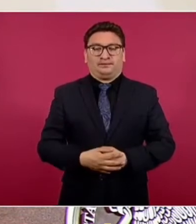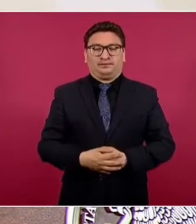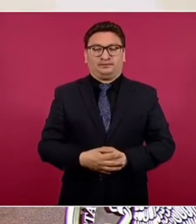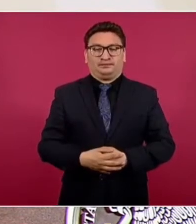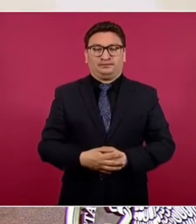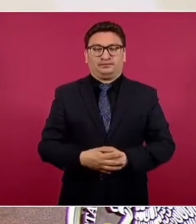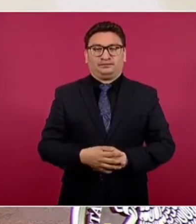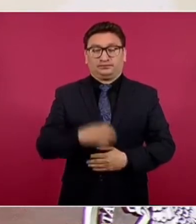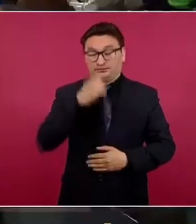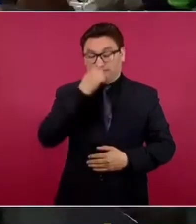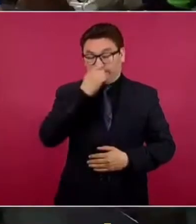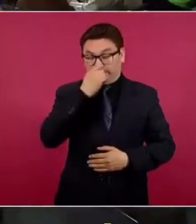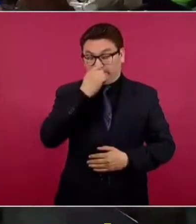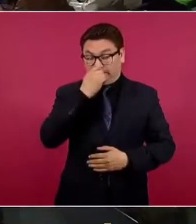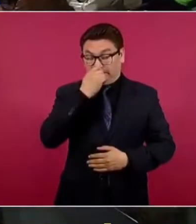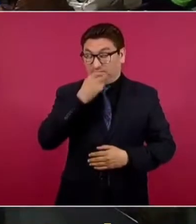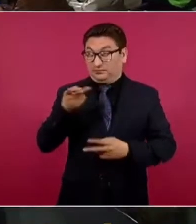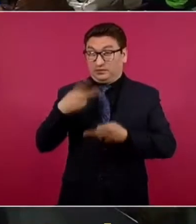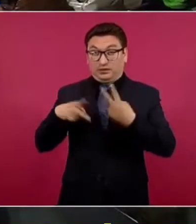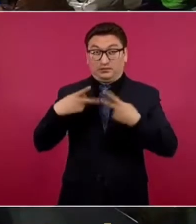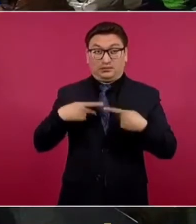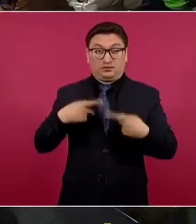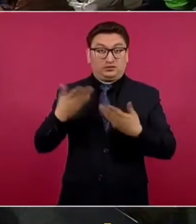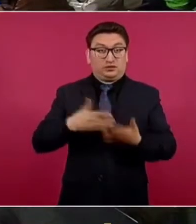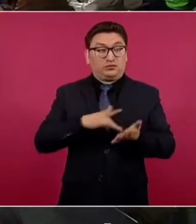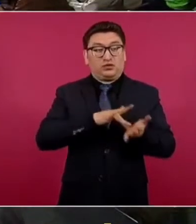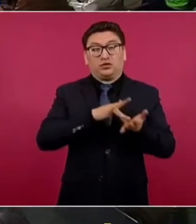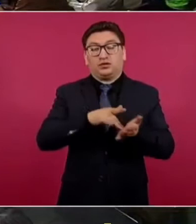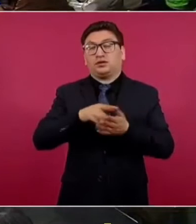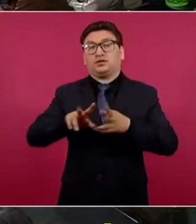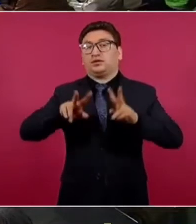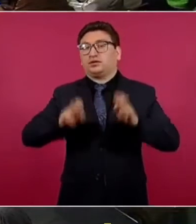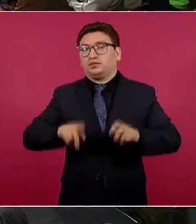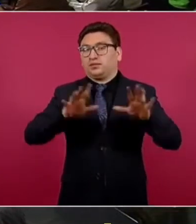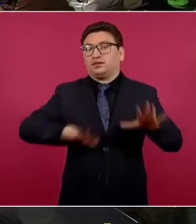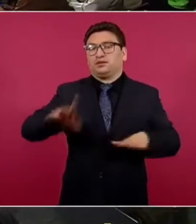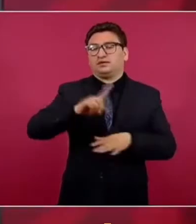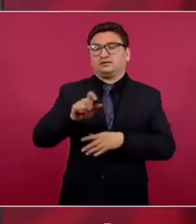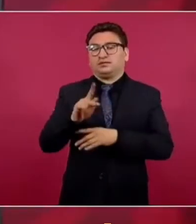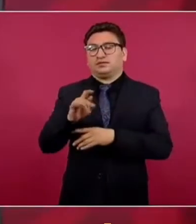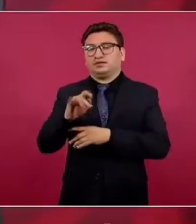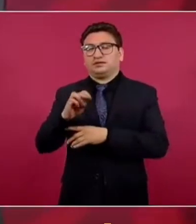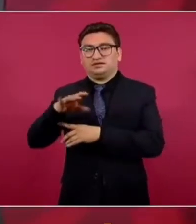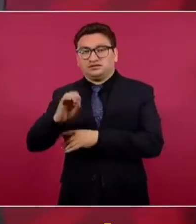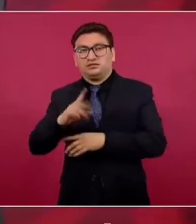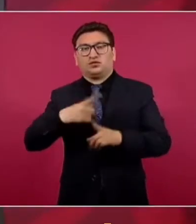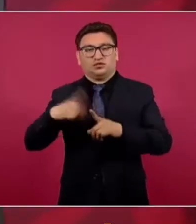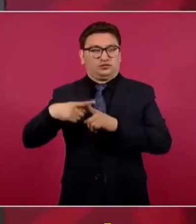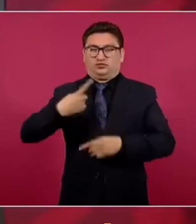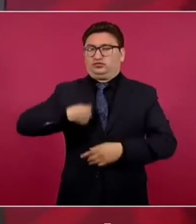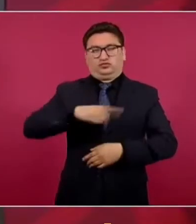se lo aplicaron a los que vinieron a apoyar el zapatismo y a muchos. Nosotros